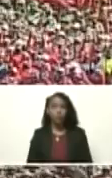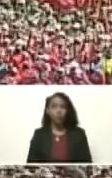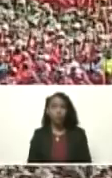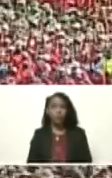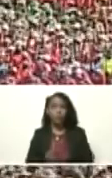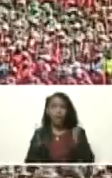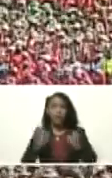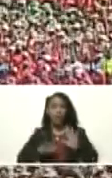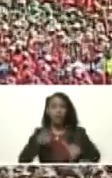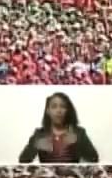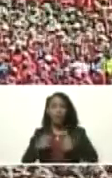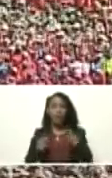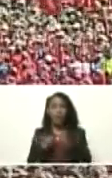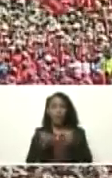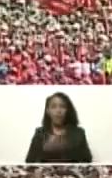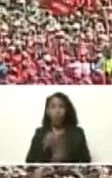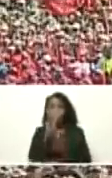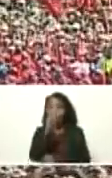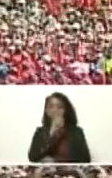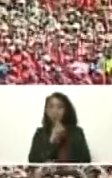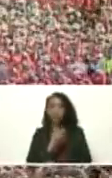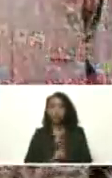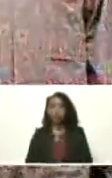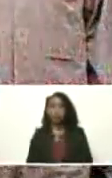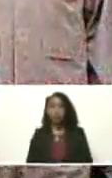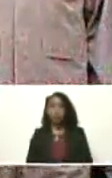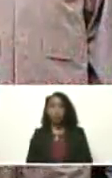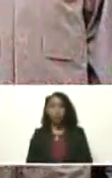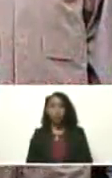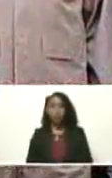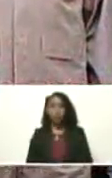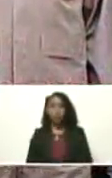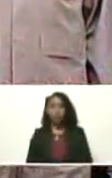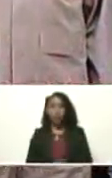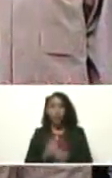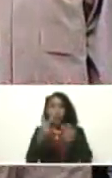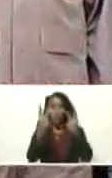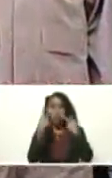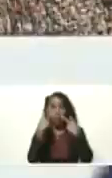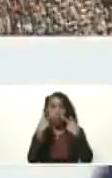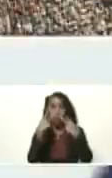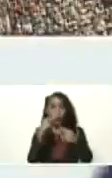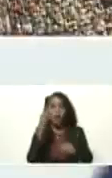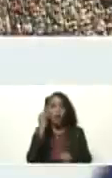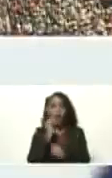grandes actos de masas durante 2 años y nos veíamos por las redes.